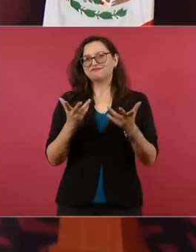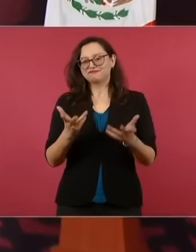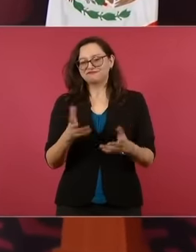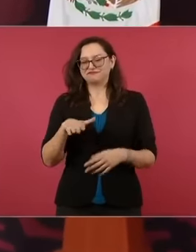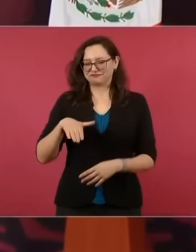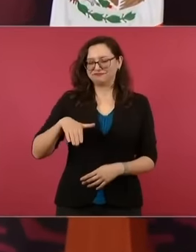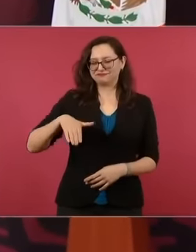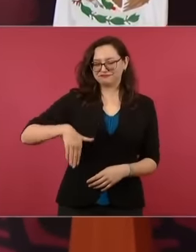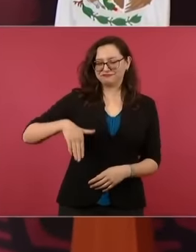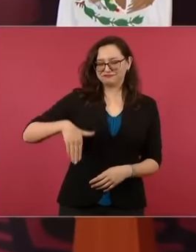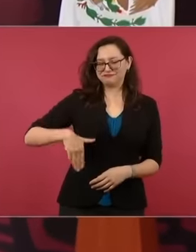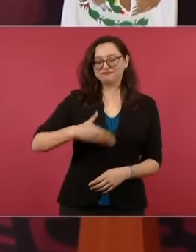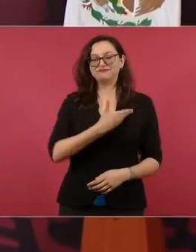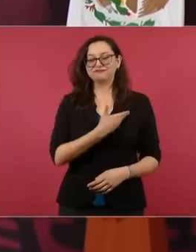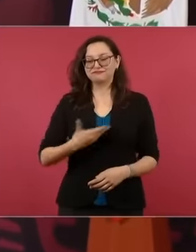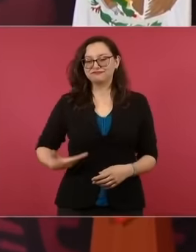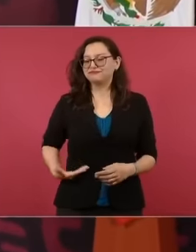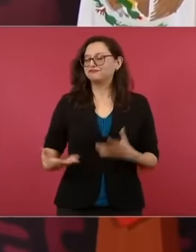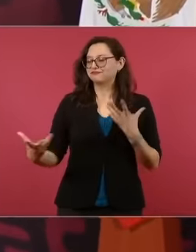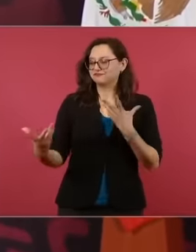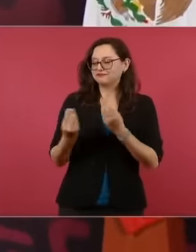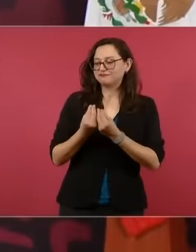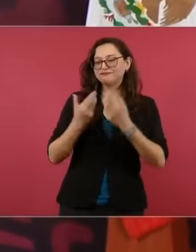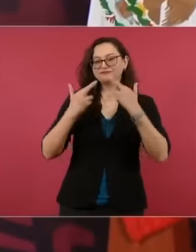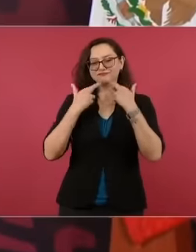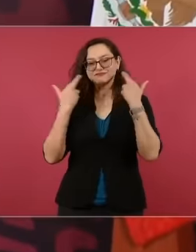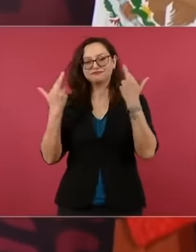reunión muy emotiva,